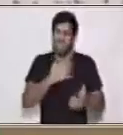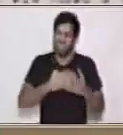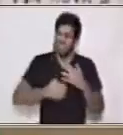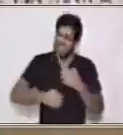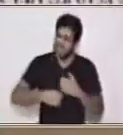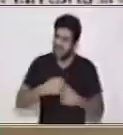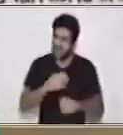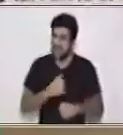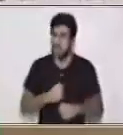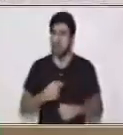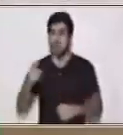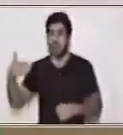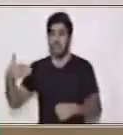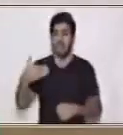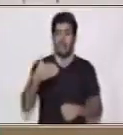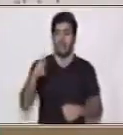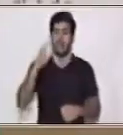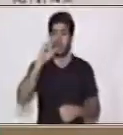El pez espada le hiere.